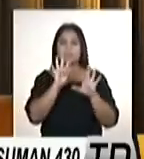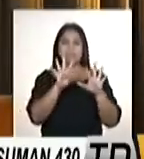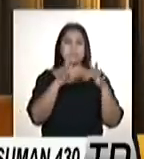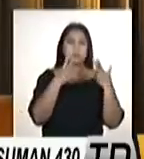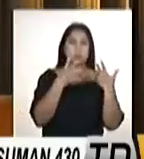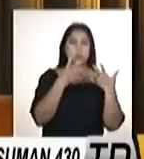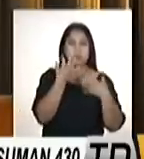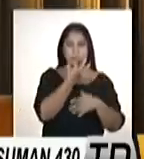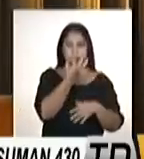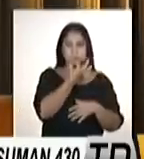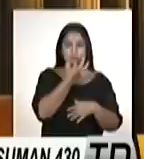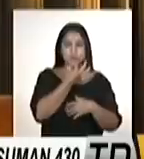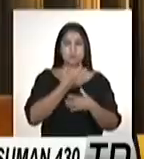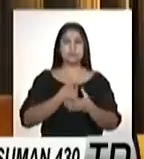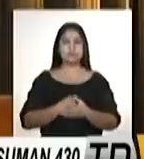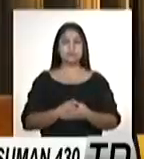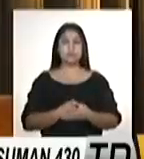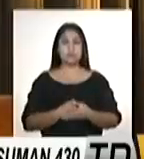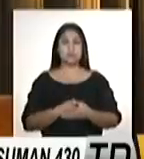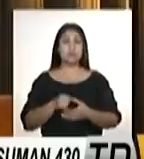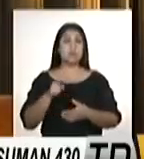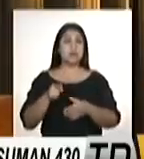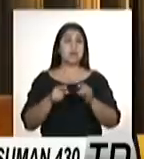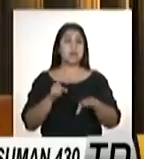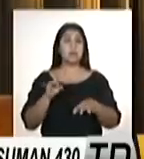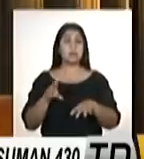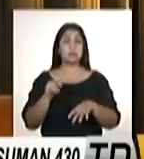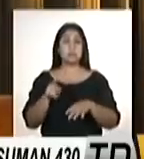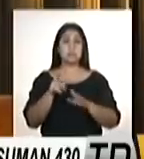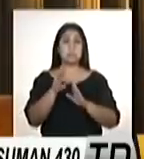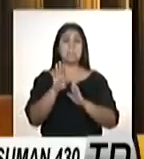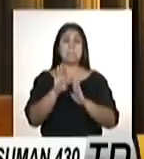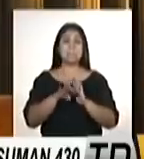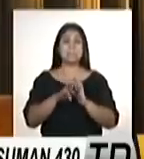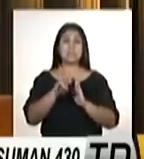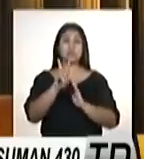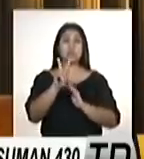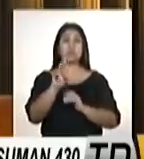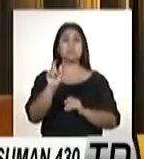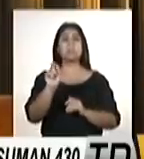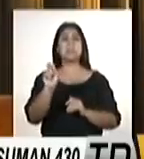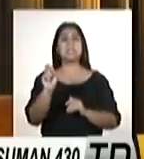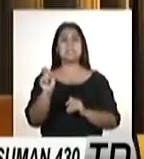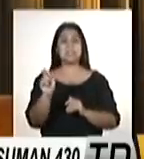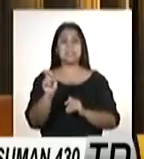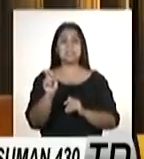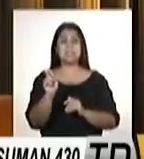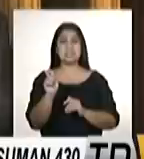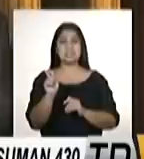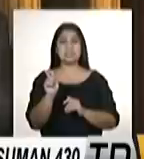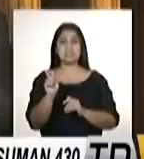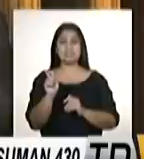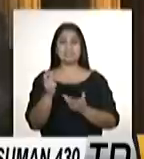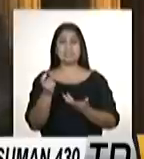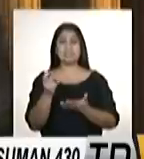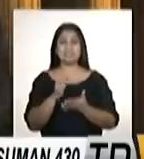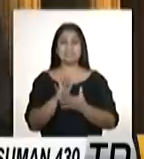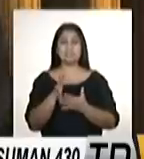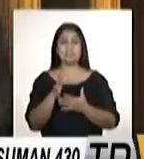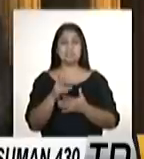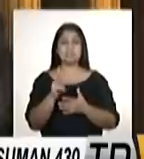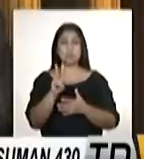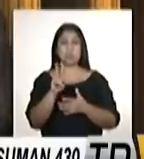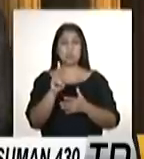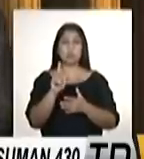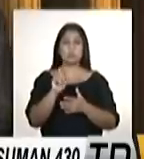19 son mujeres. Hay entre ellos una menor de dos meses de edad, un poquito